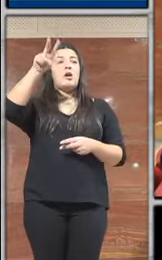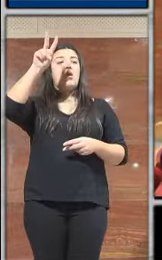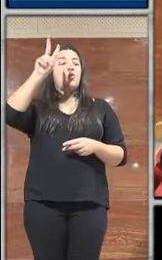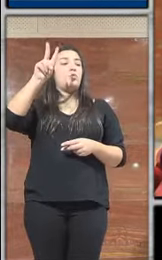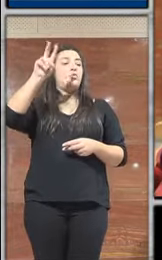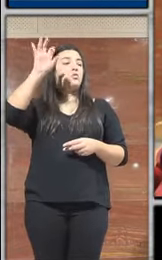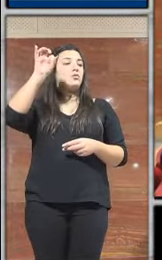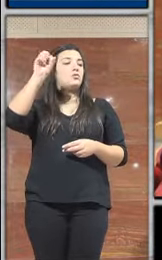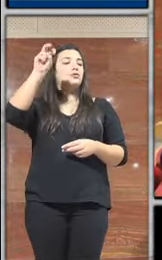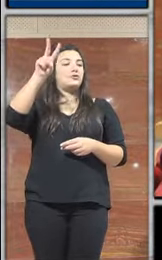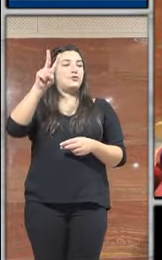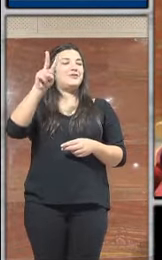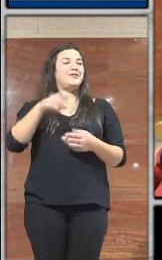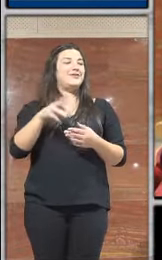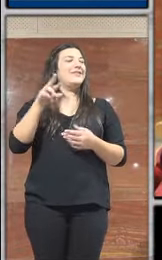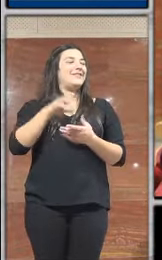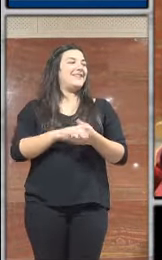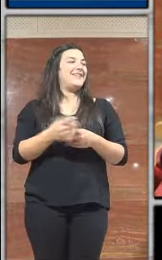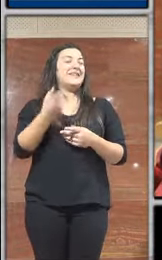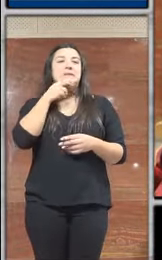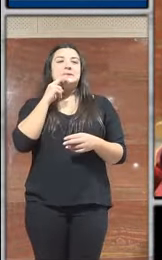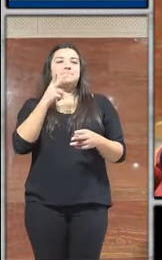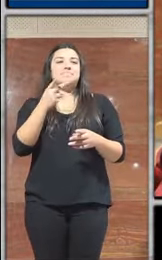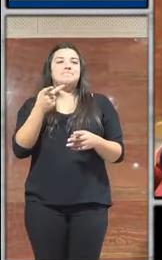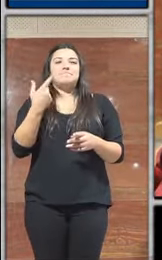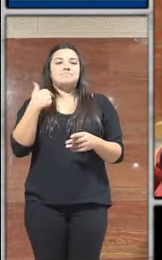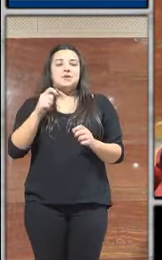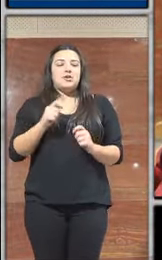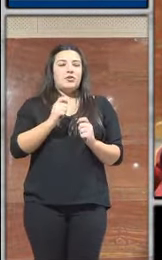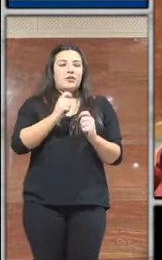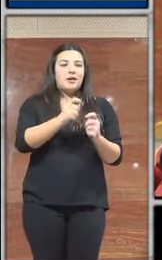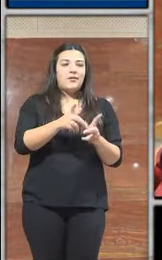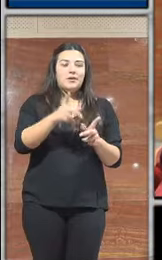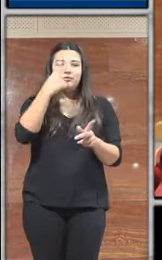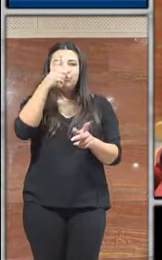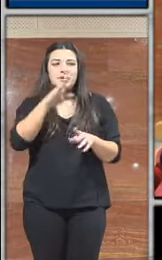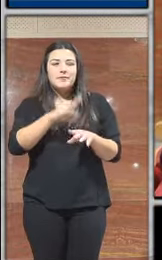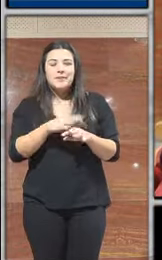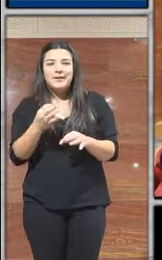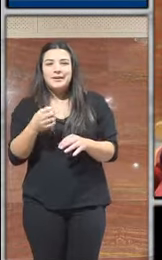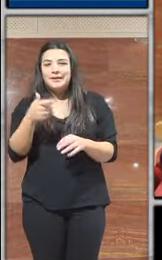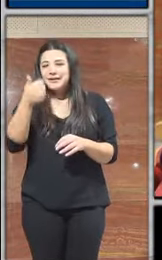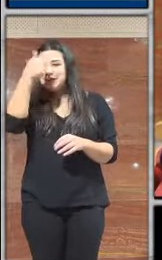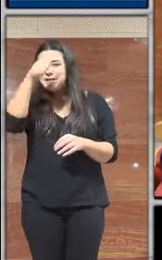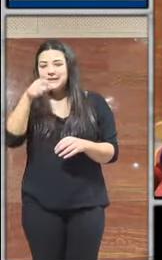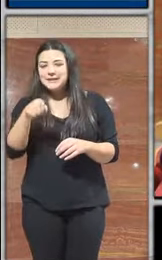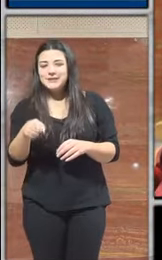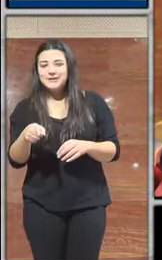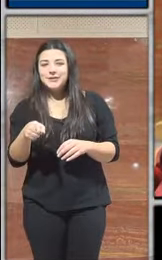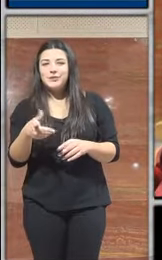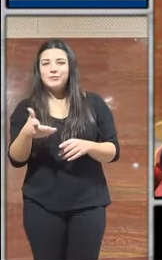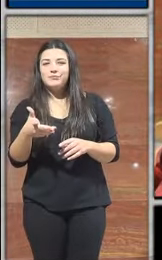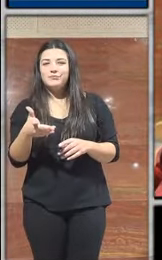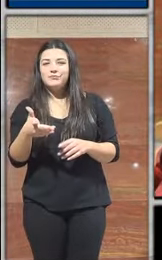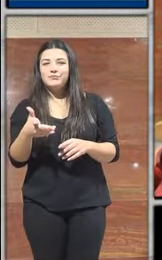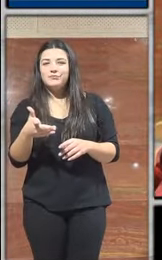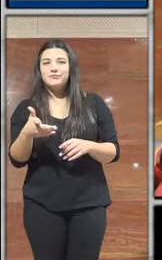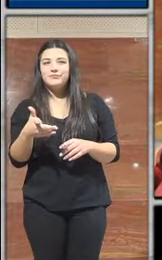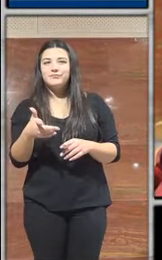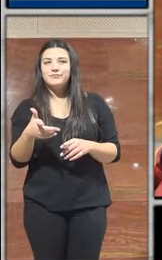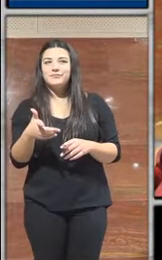que se lo se lo ponían allí no sé, era como para que el chico si asistiera a las